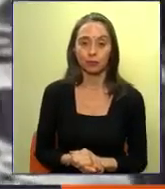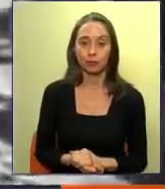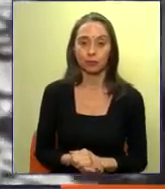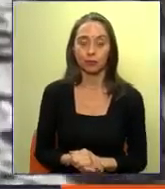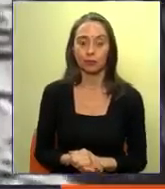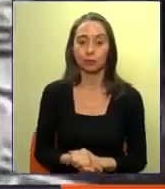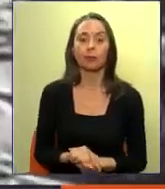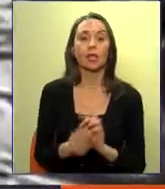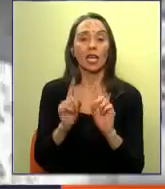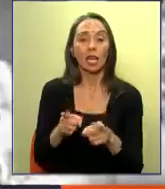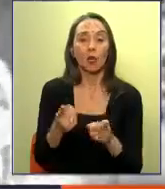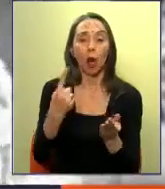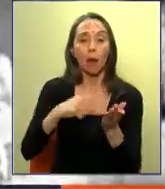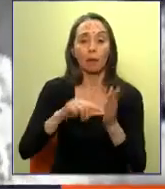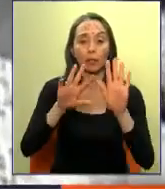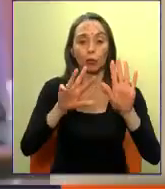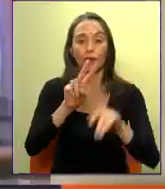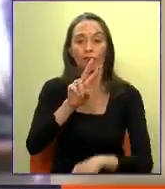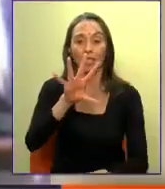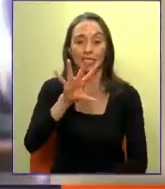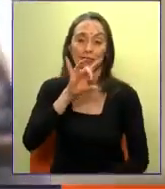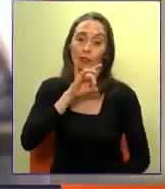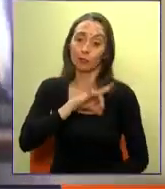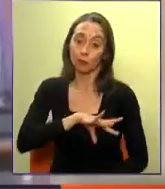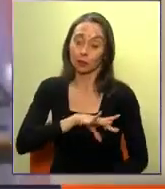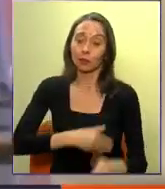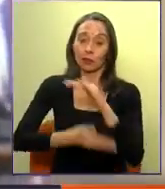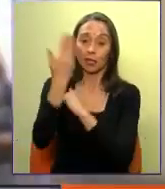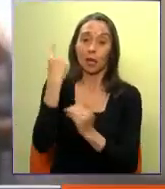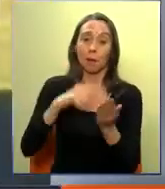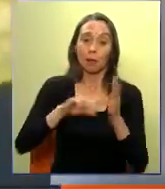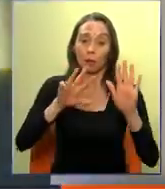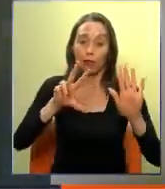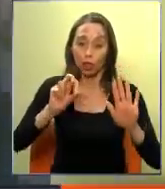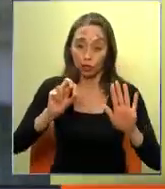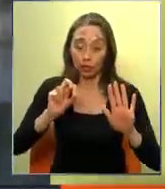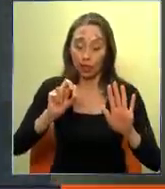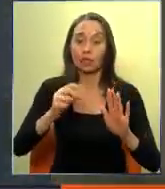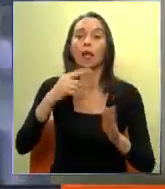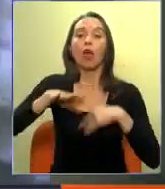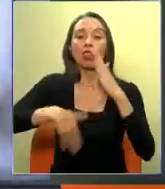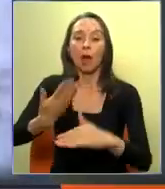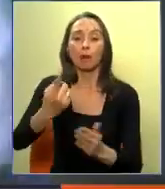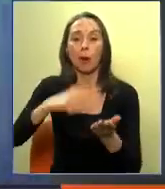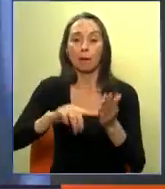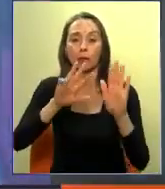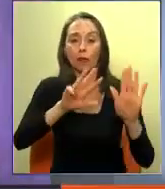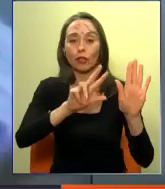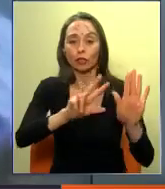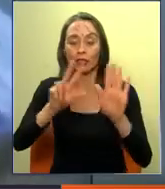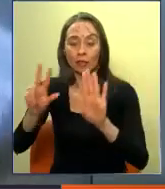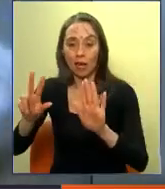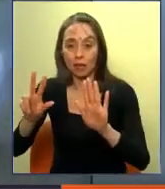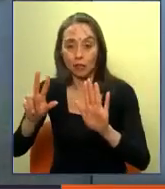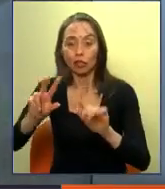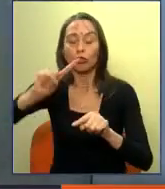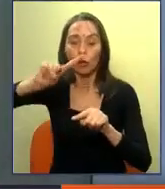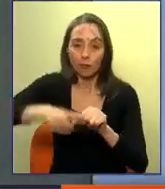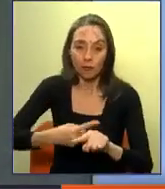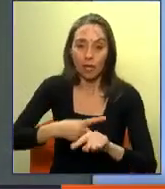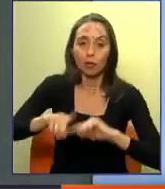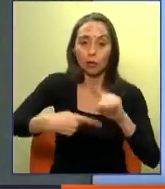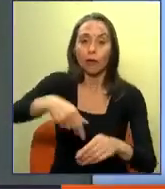Tal como ocurrió en 1925, en 1980 y en 1988, una vez más será